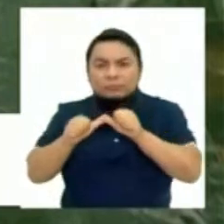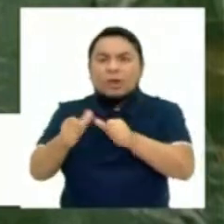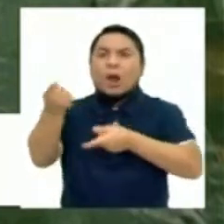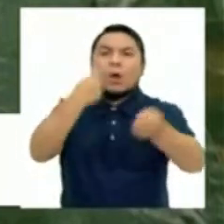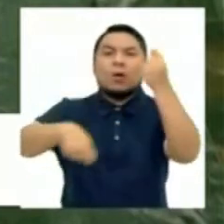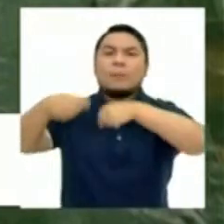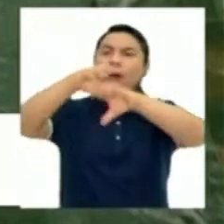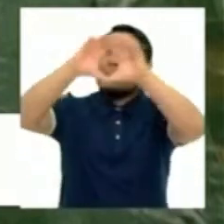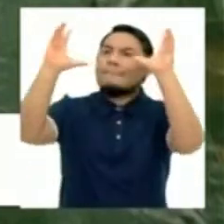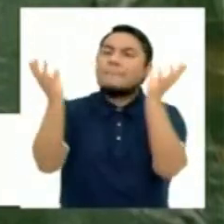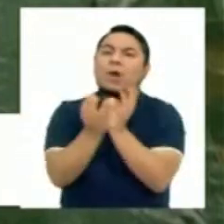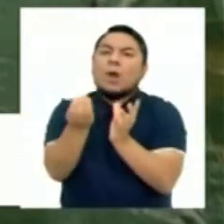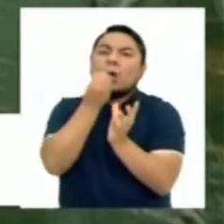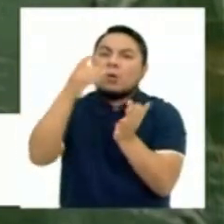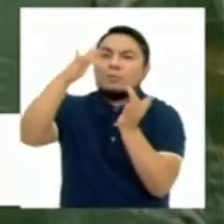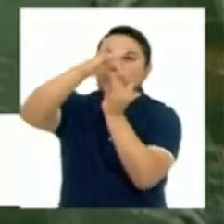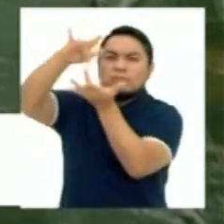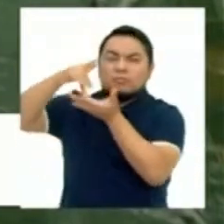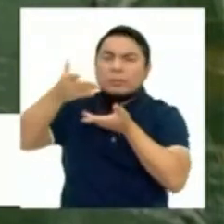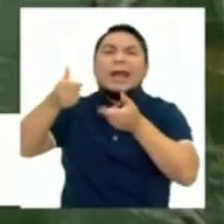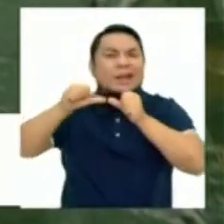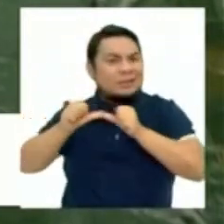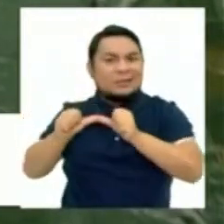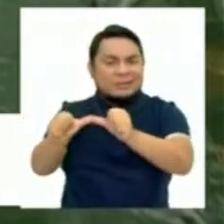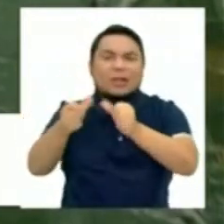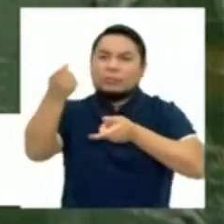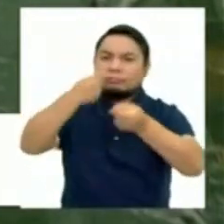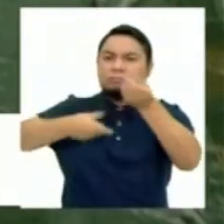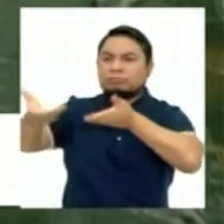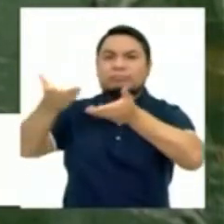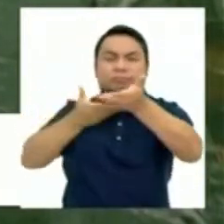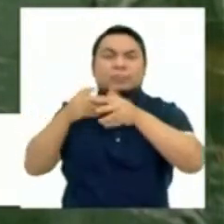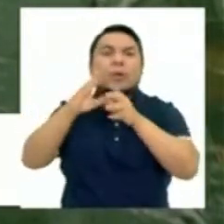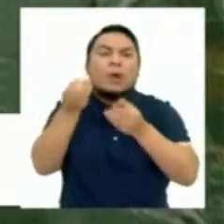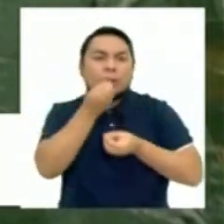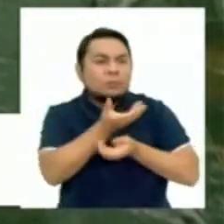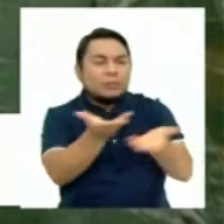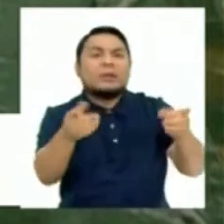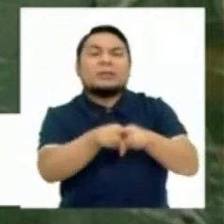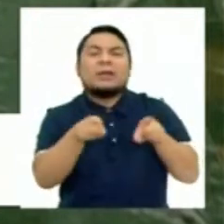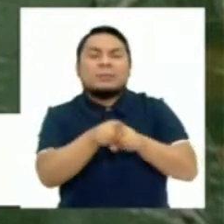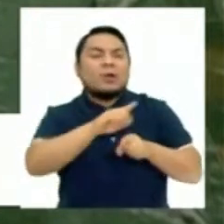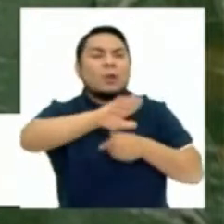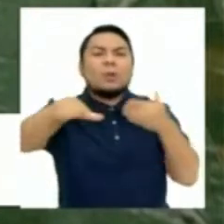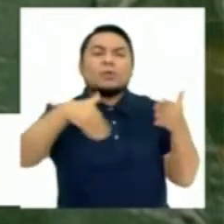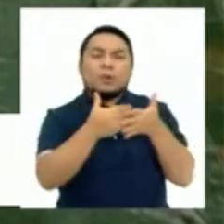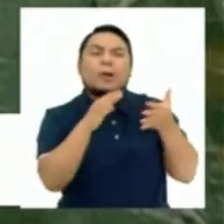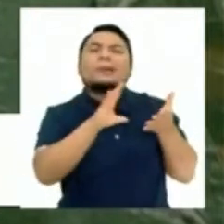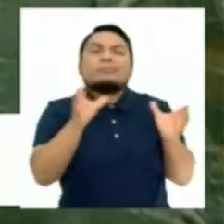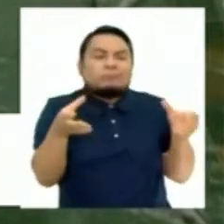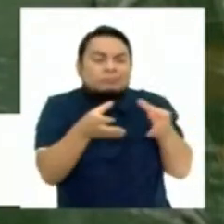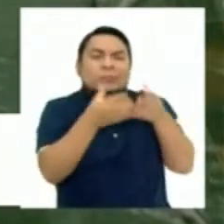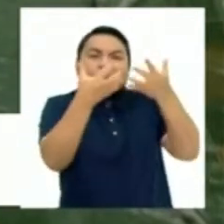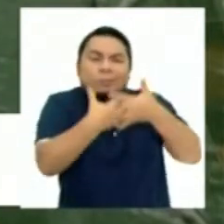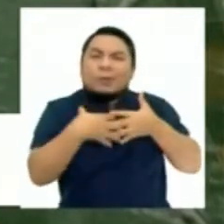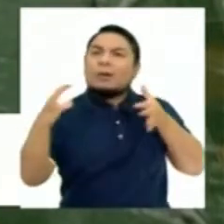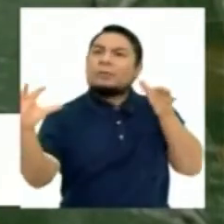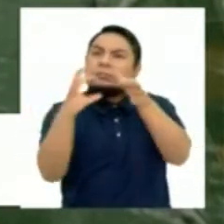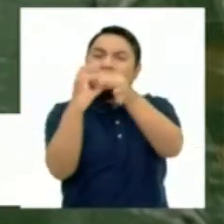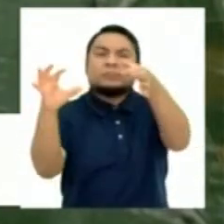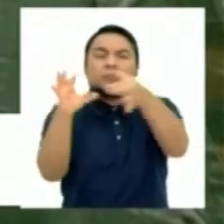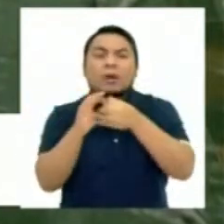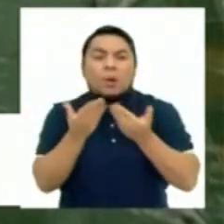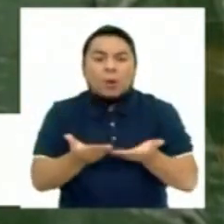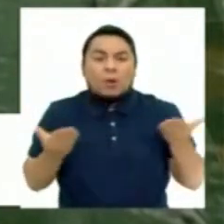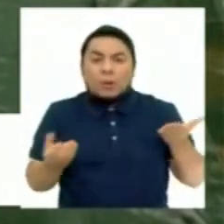comercio mundial de alimentos, mantener el funcionamiento, los engranajes de las cadenas de suministro nacionales de